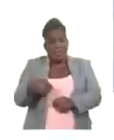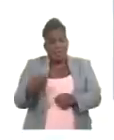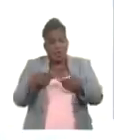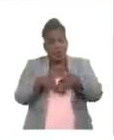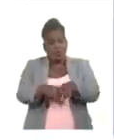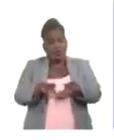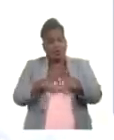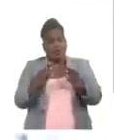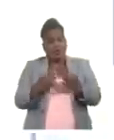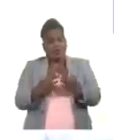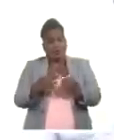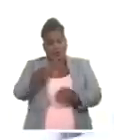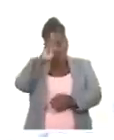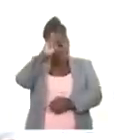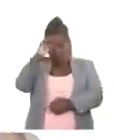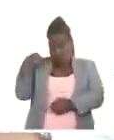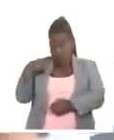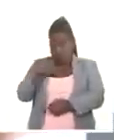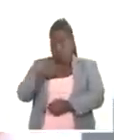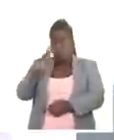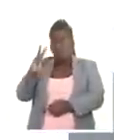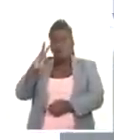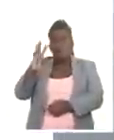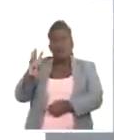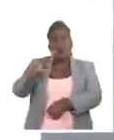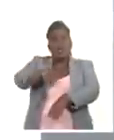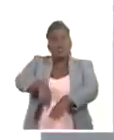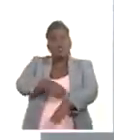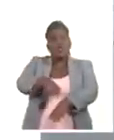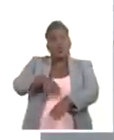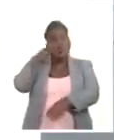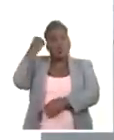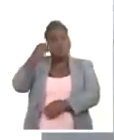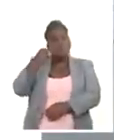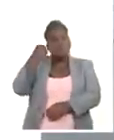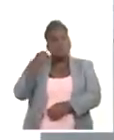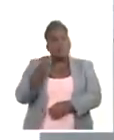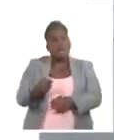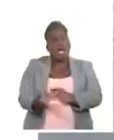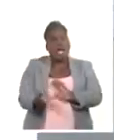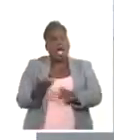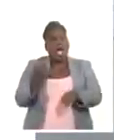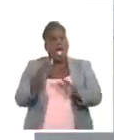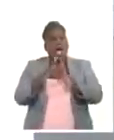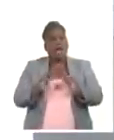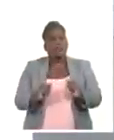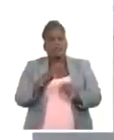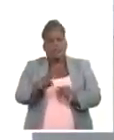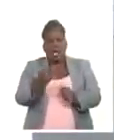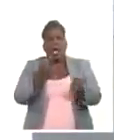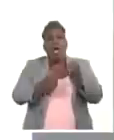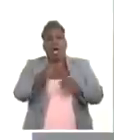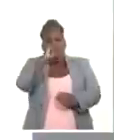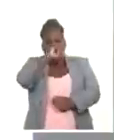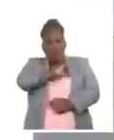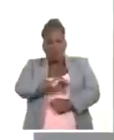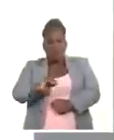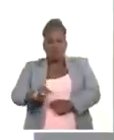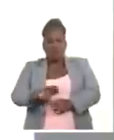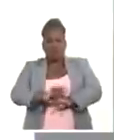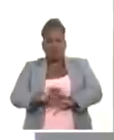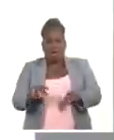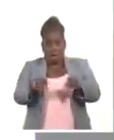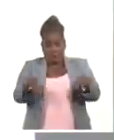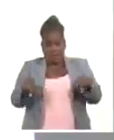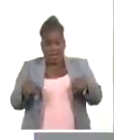familia. Doctora, ¿en las próximas 24 horas piensan otorgarle el alta hospitalaria a algún paciente ya de estas